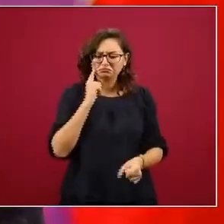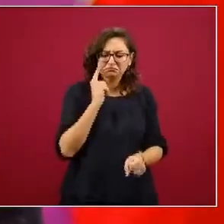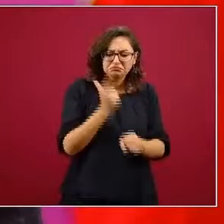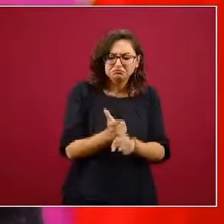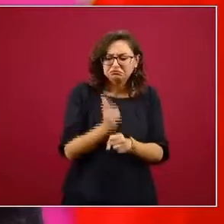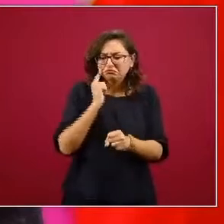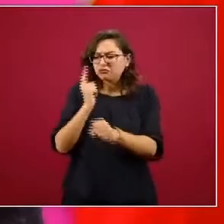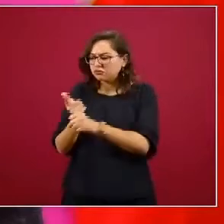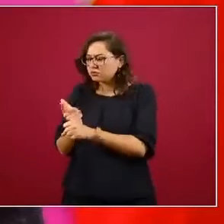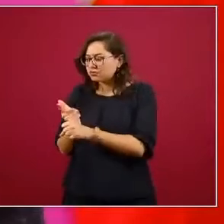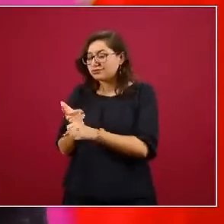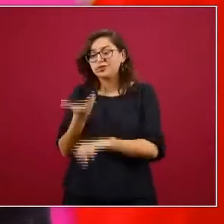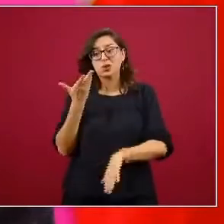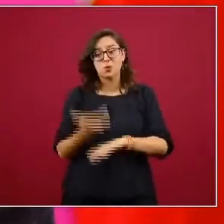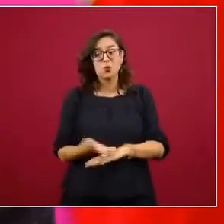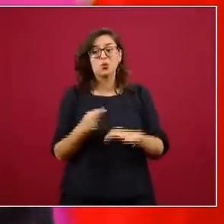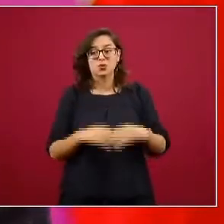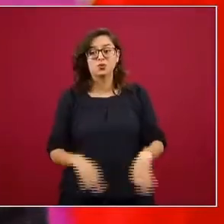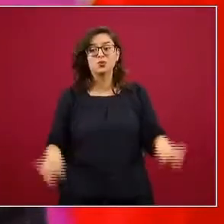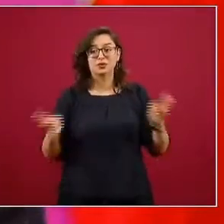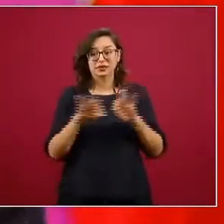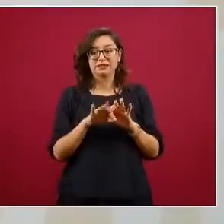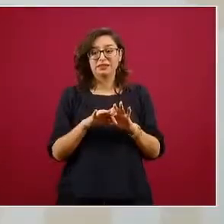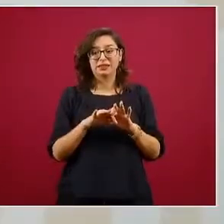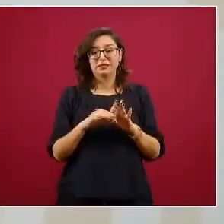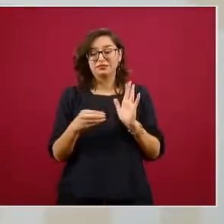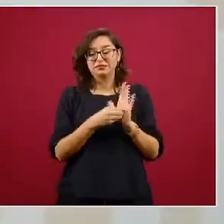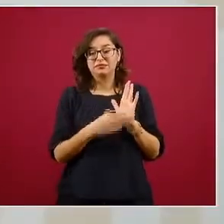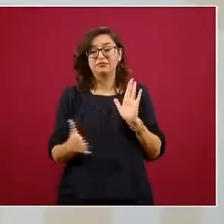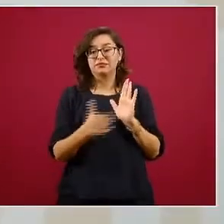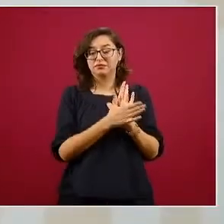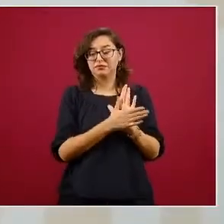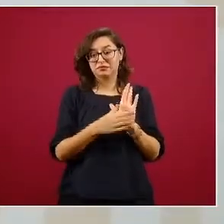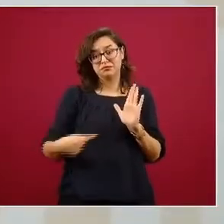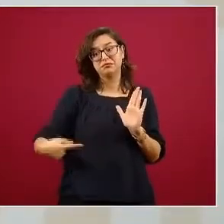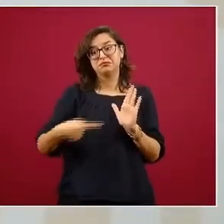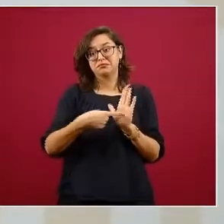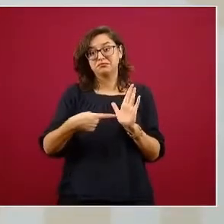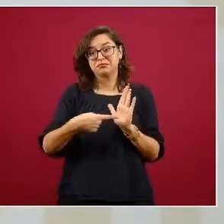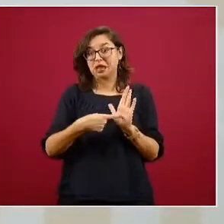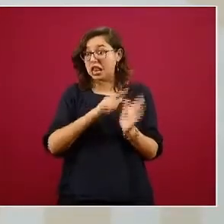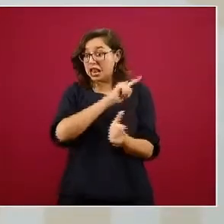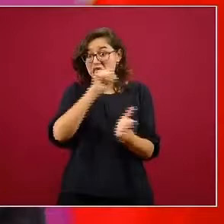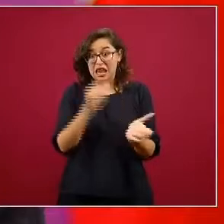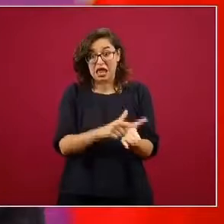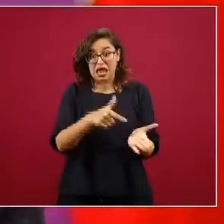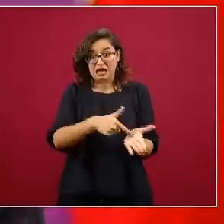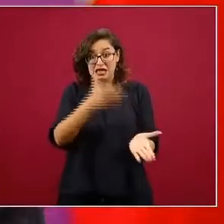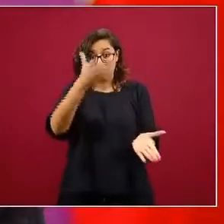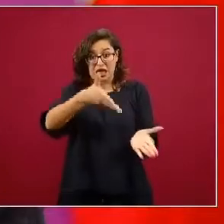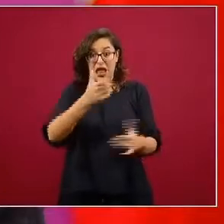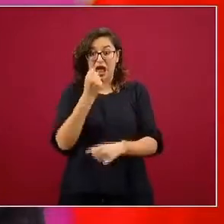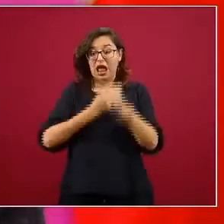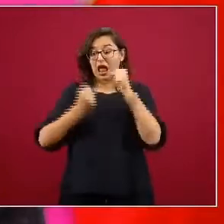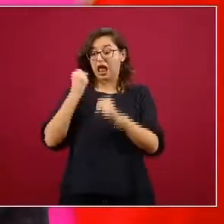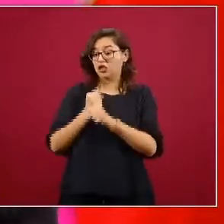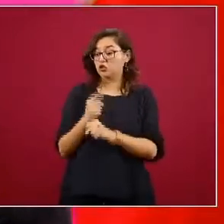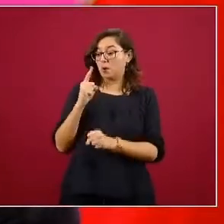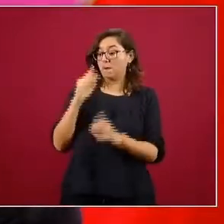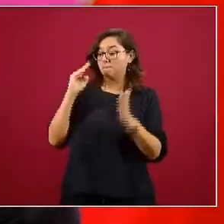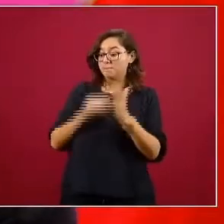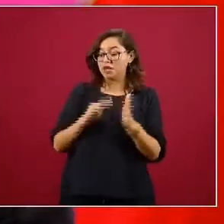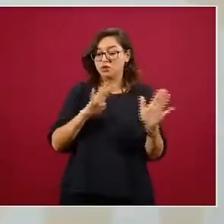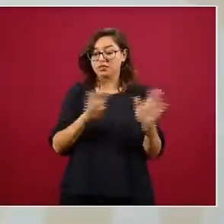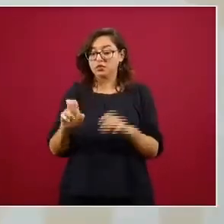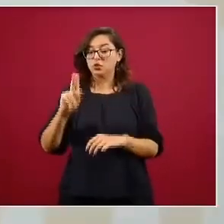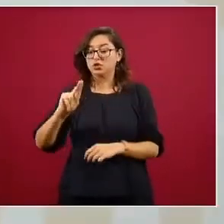identificamos que era muy importante también dejar preciso este elemento que proviene de la ley desde 1984 y que